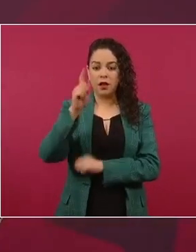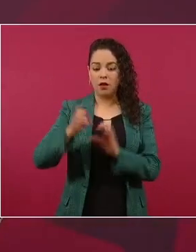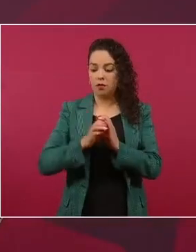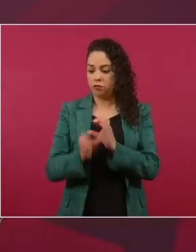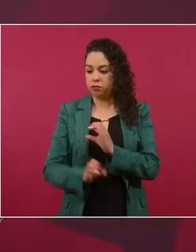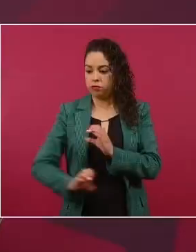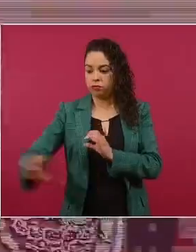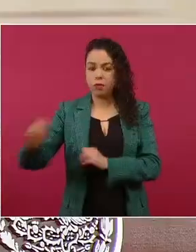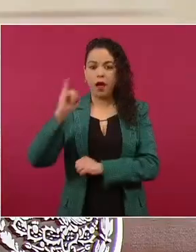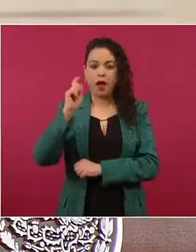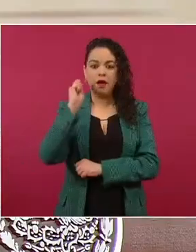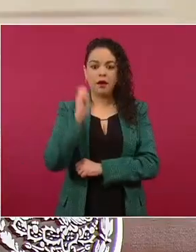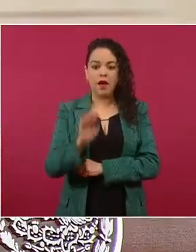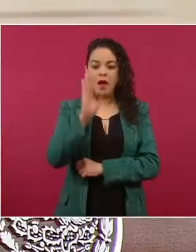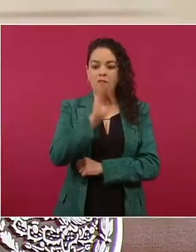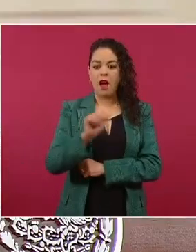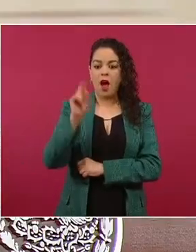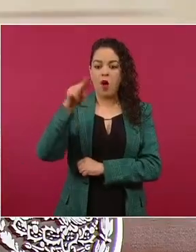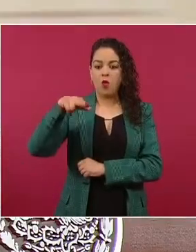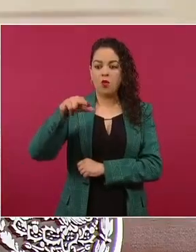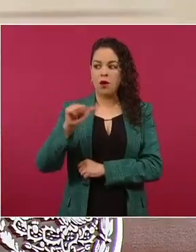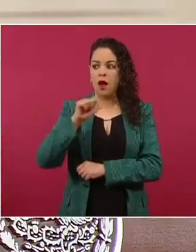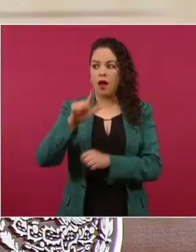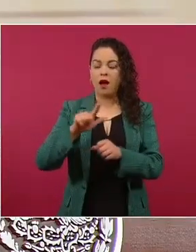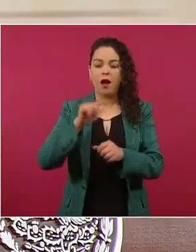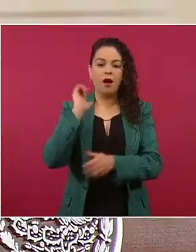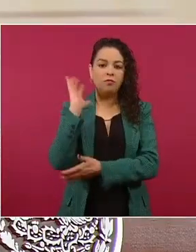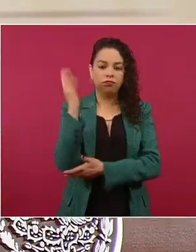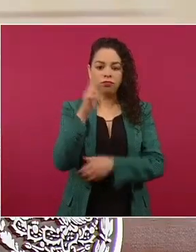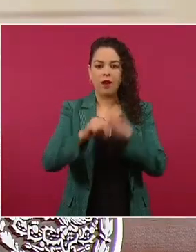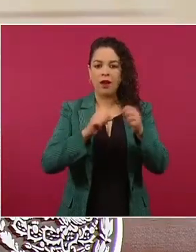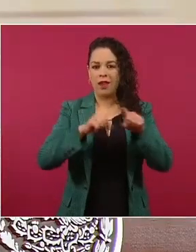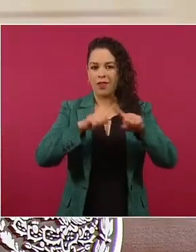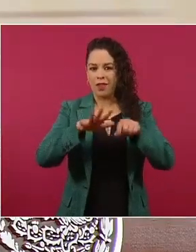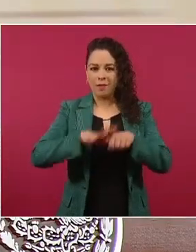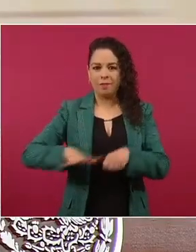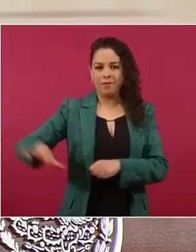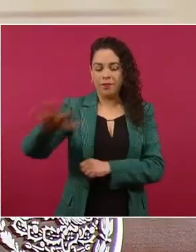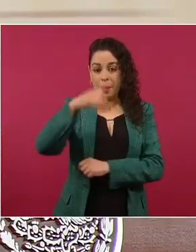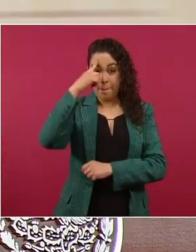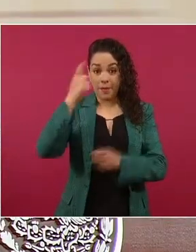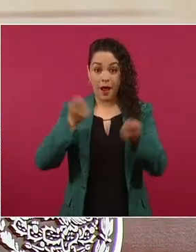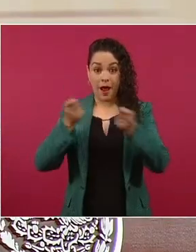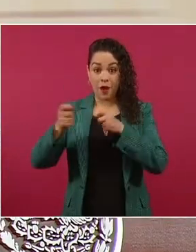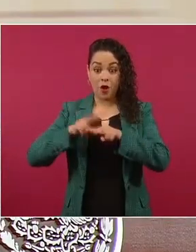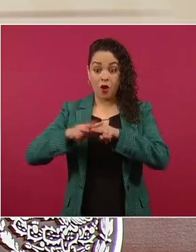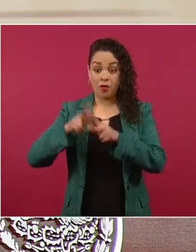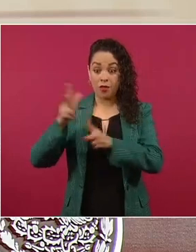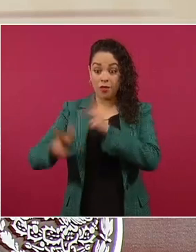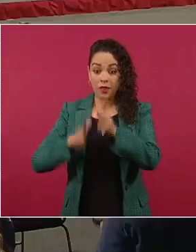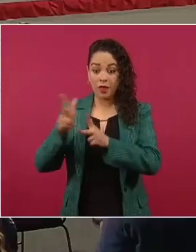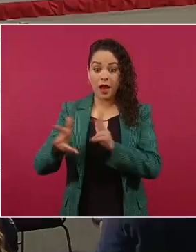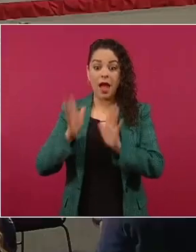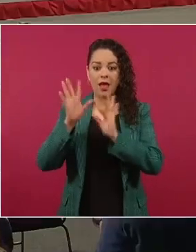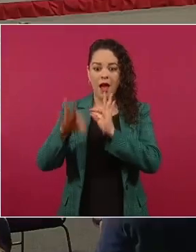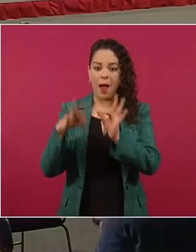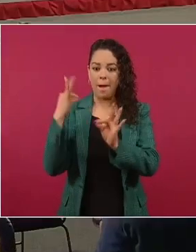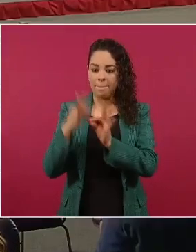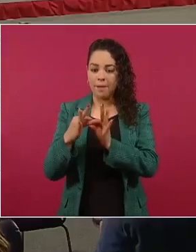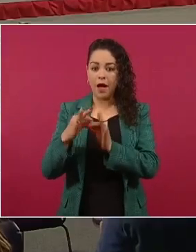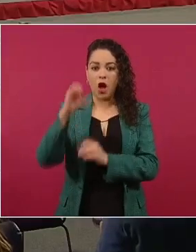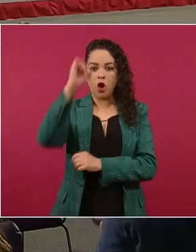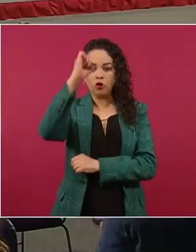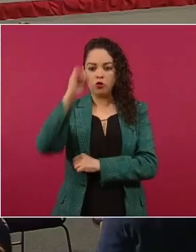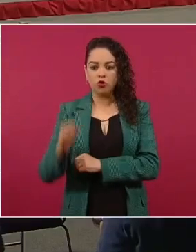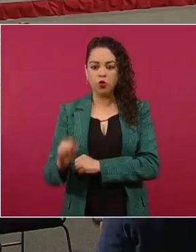están terminados. Y los ductos y canalizaciones necesarios para el control del tren también están terminados. En el tramo sur, que corre